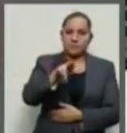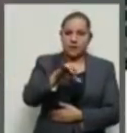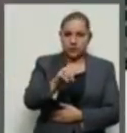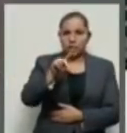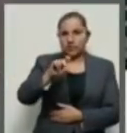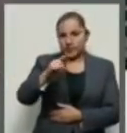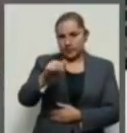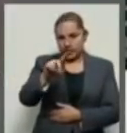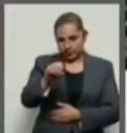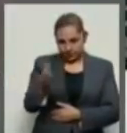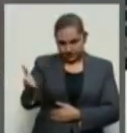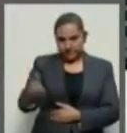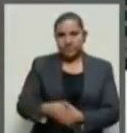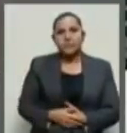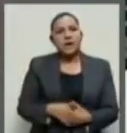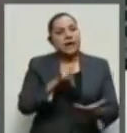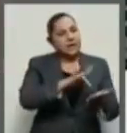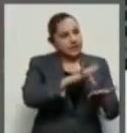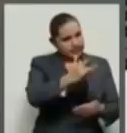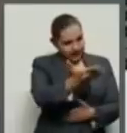Muchas gracias, presidenta.